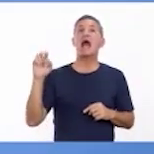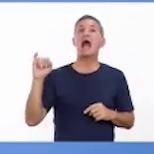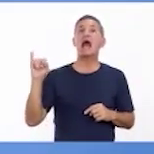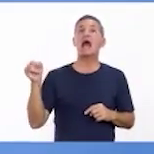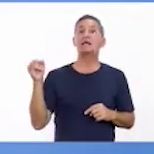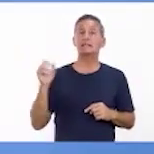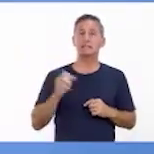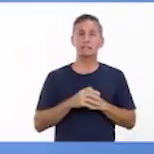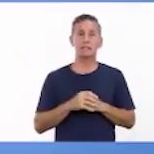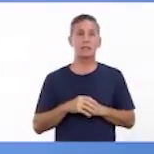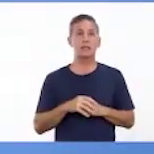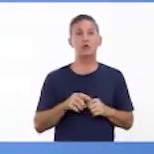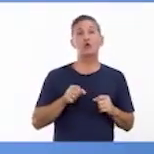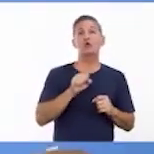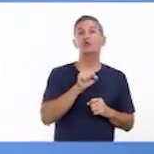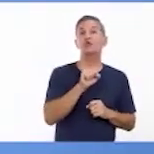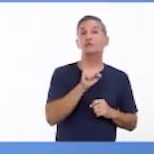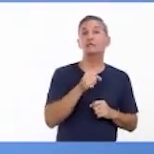Sustantivo más adjetivo.